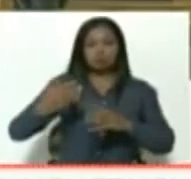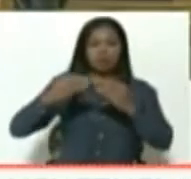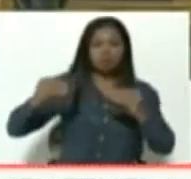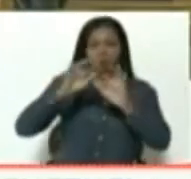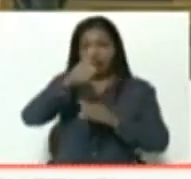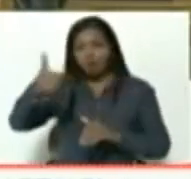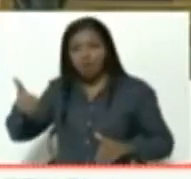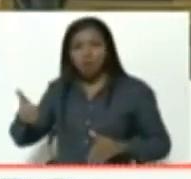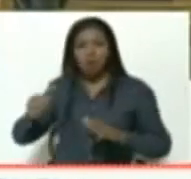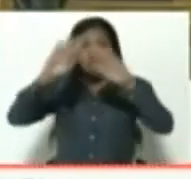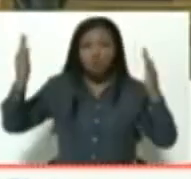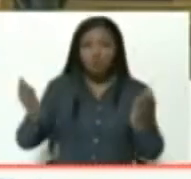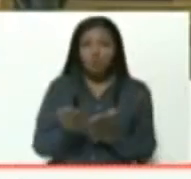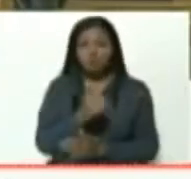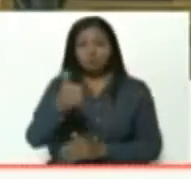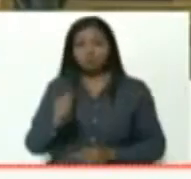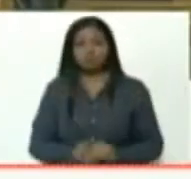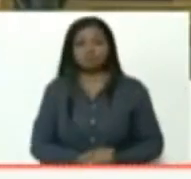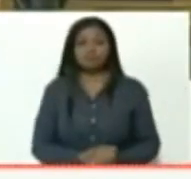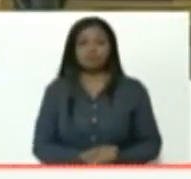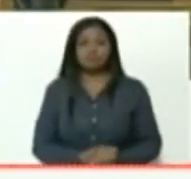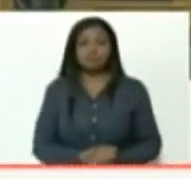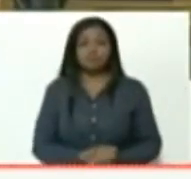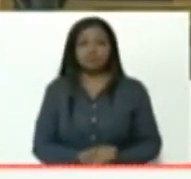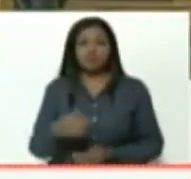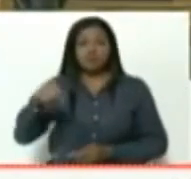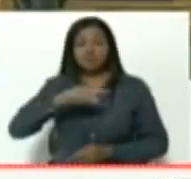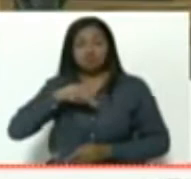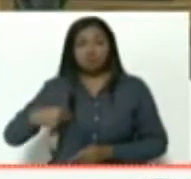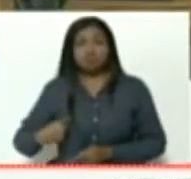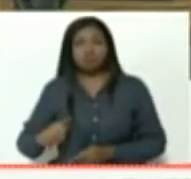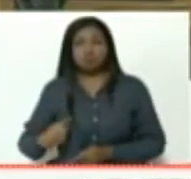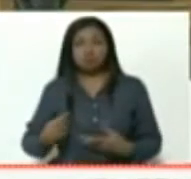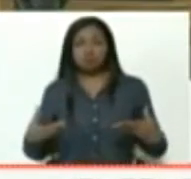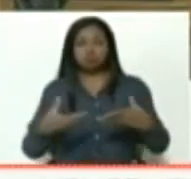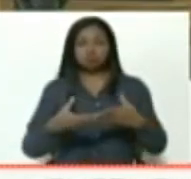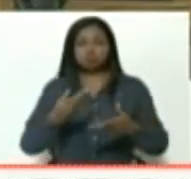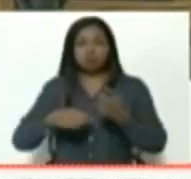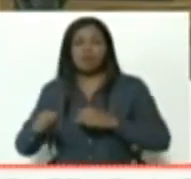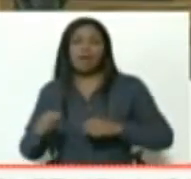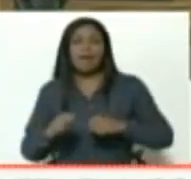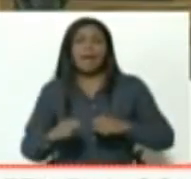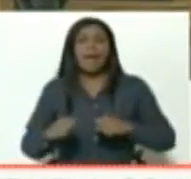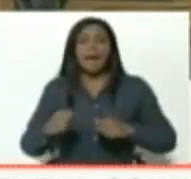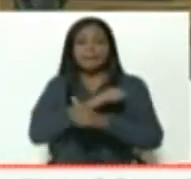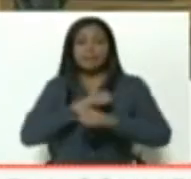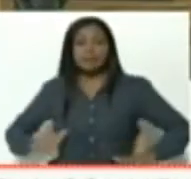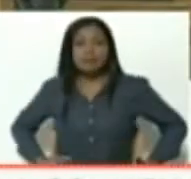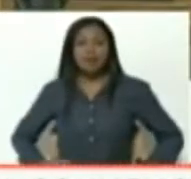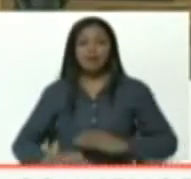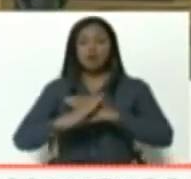todas y a todos. En el día de hoy, en el marco de las maniobras militares Escudo